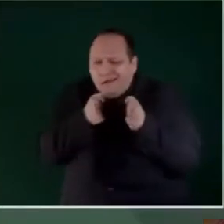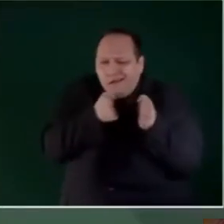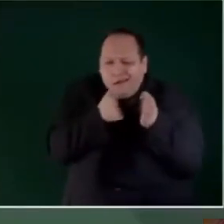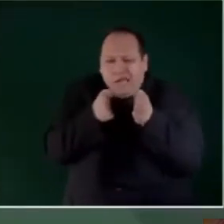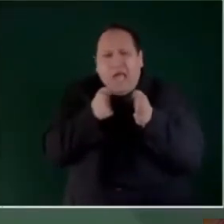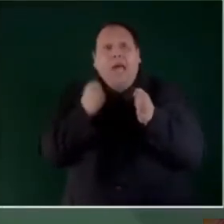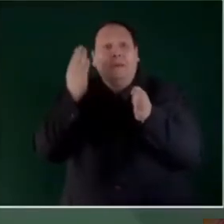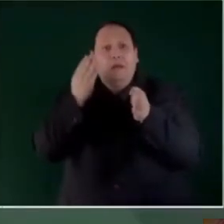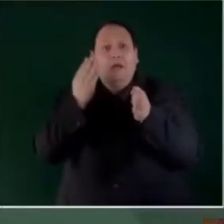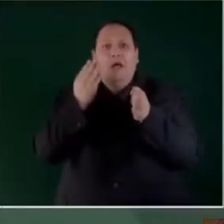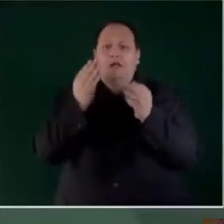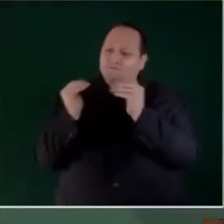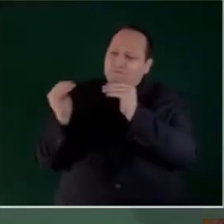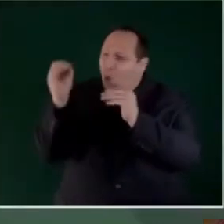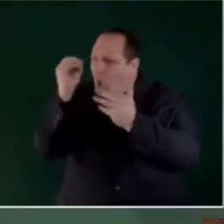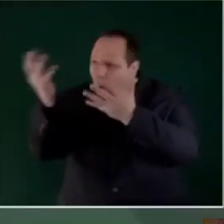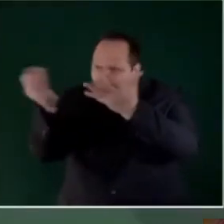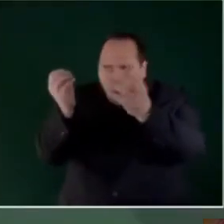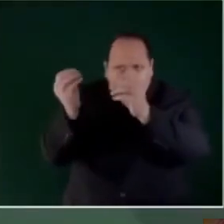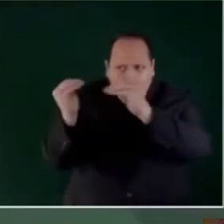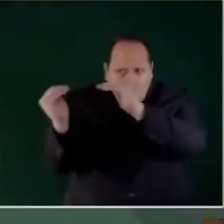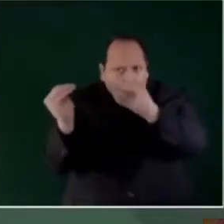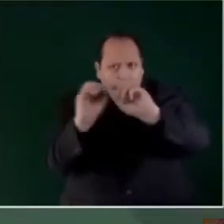hacer realidad la democracia.